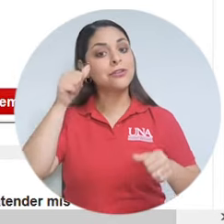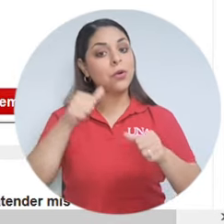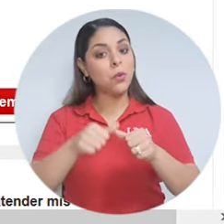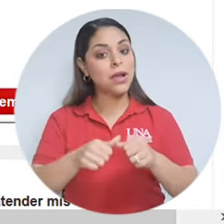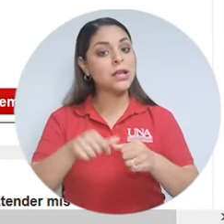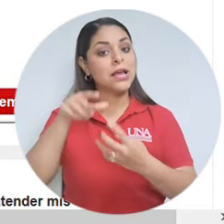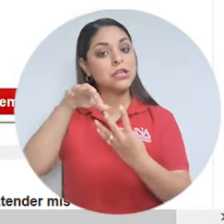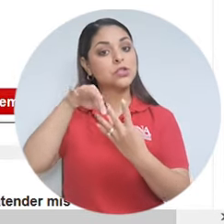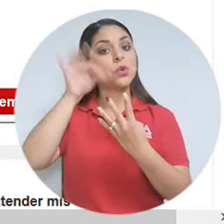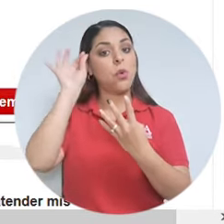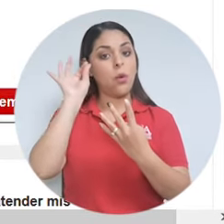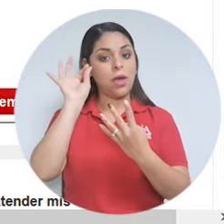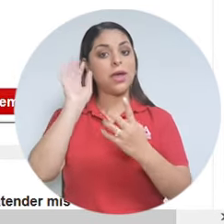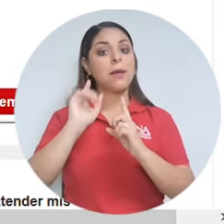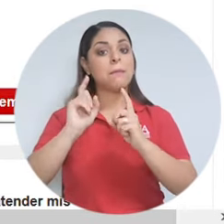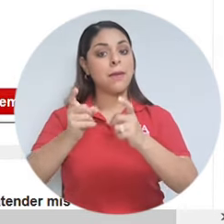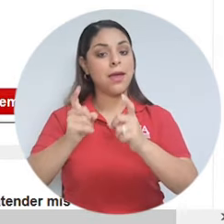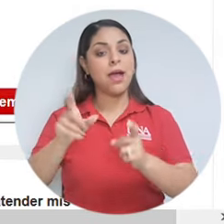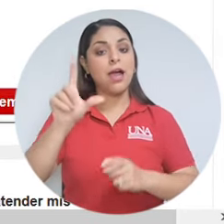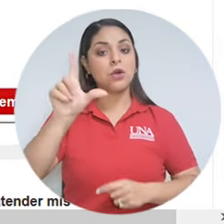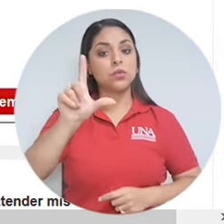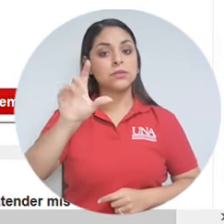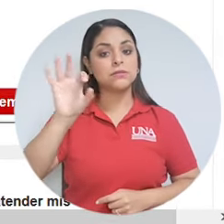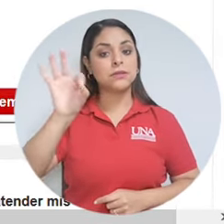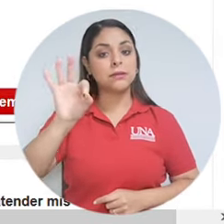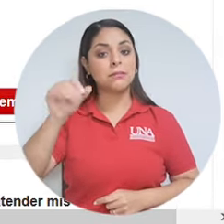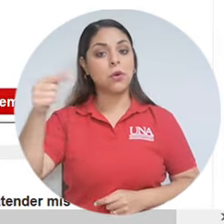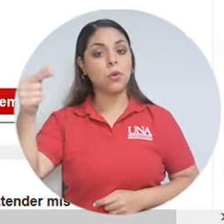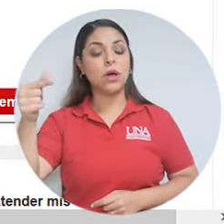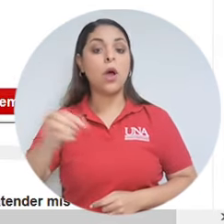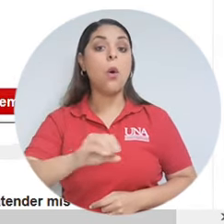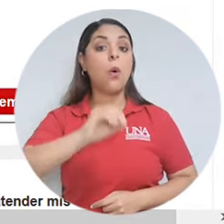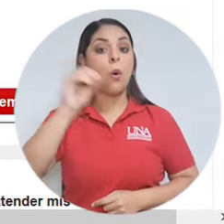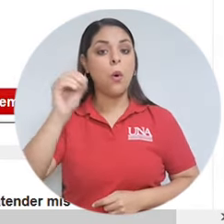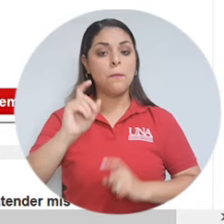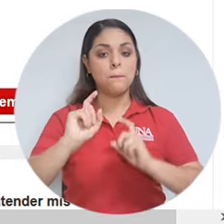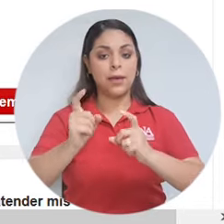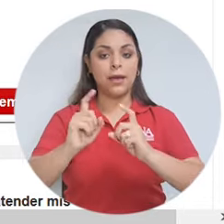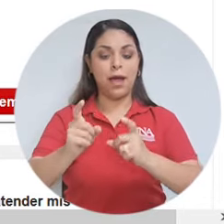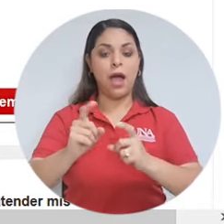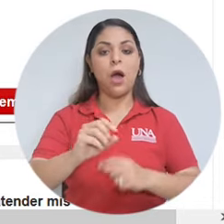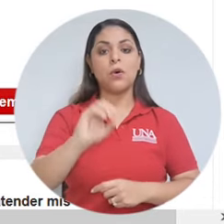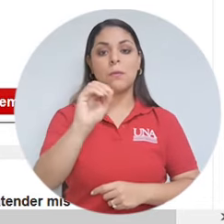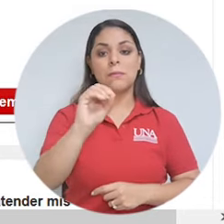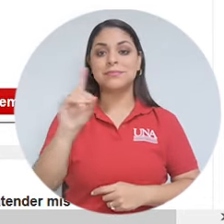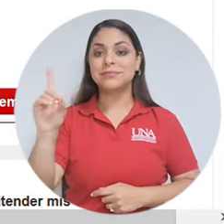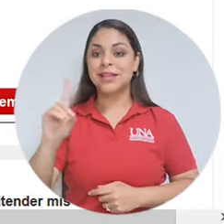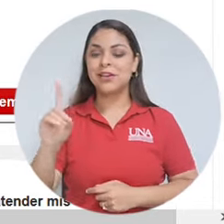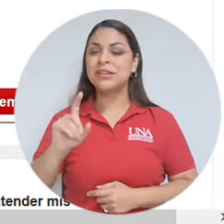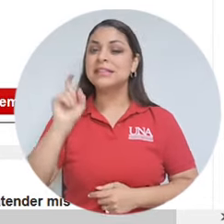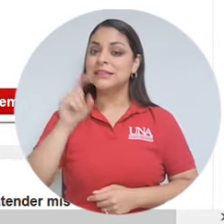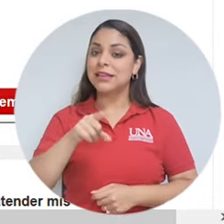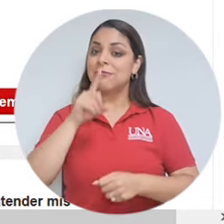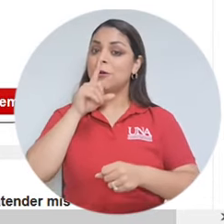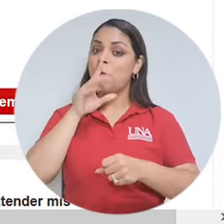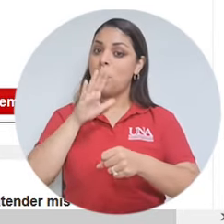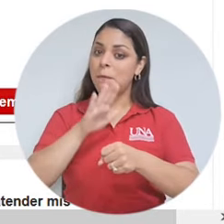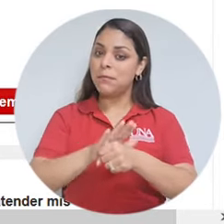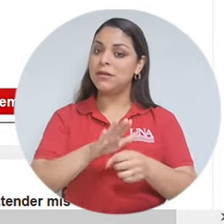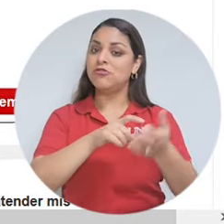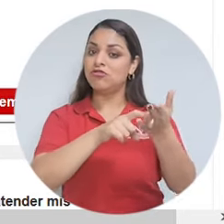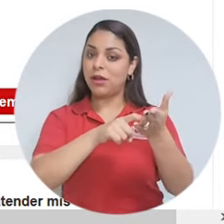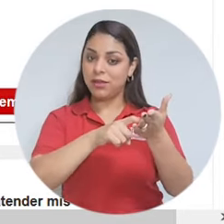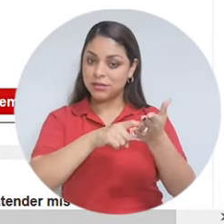Recuerde que al seleccionar la beca Luis Felipe González o la beca Omar Dengo, debe cumplir obligaciones